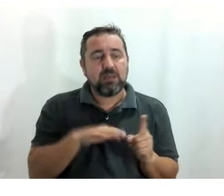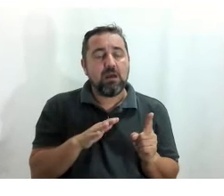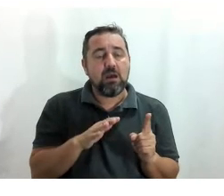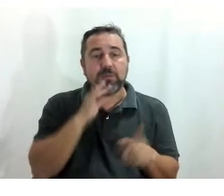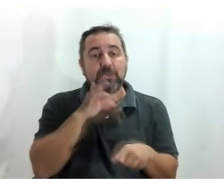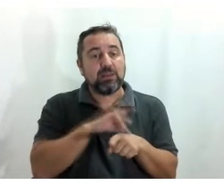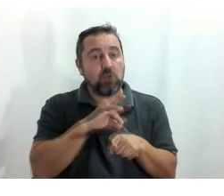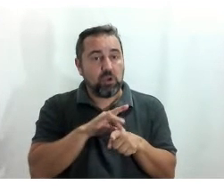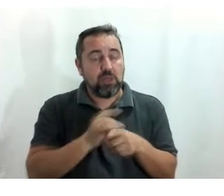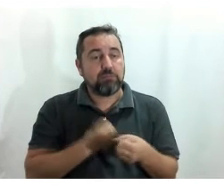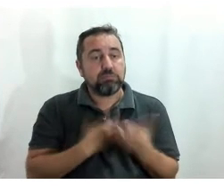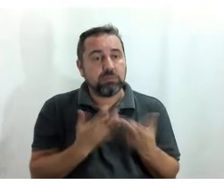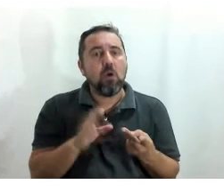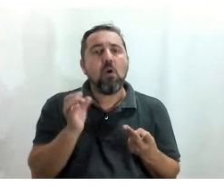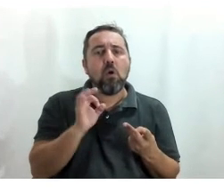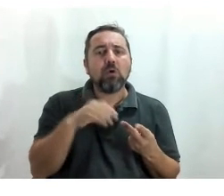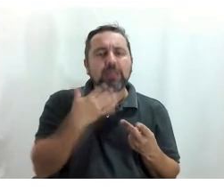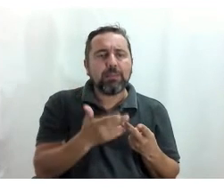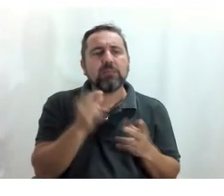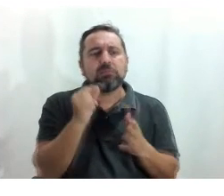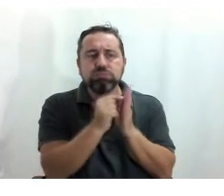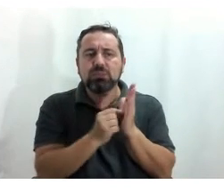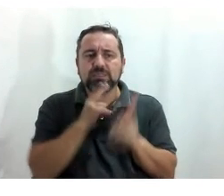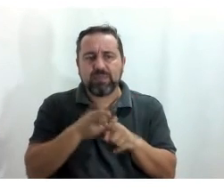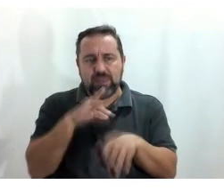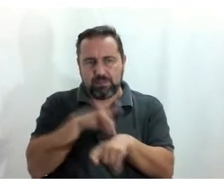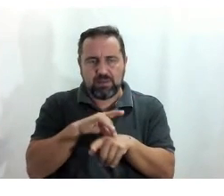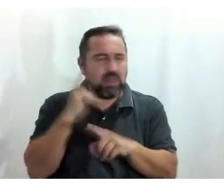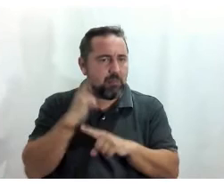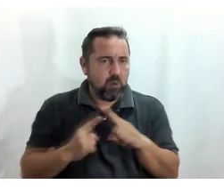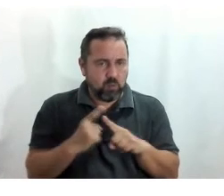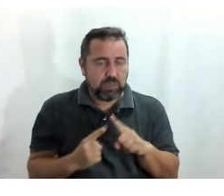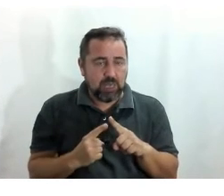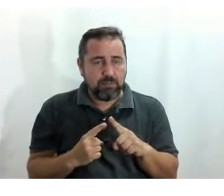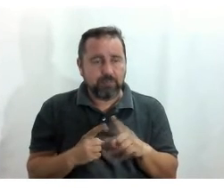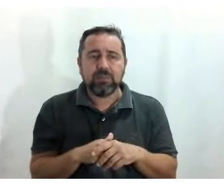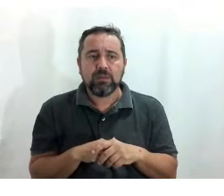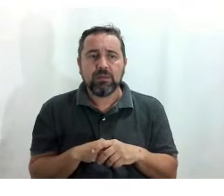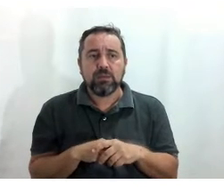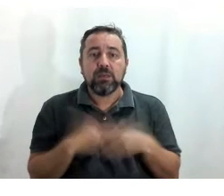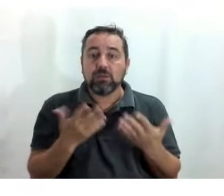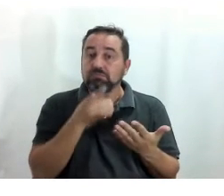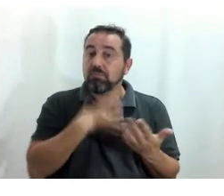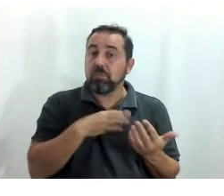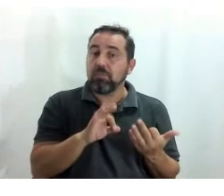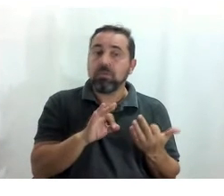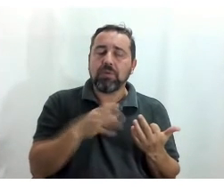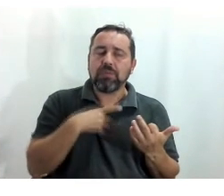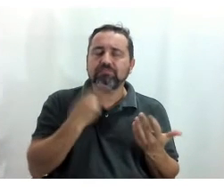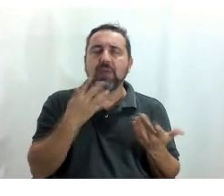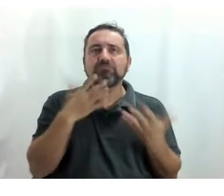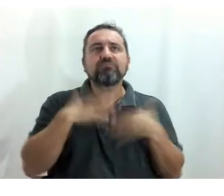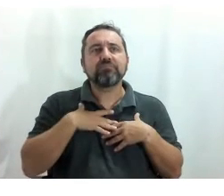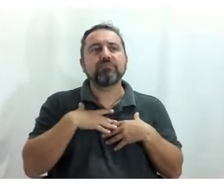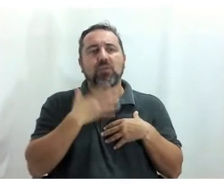patología completa o bien aspectos concretos de esa patología de la hipoacusia, para pues permitir conocer un poquito más cuál es